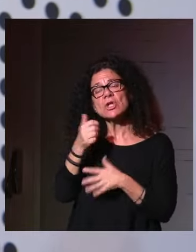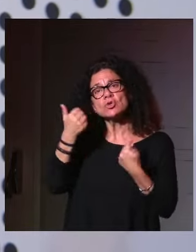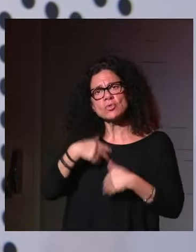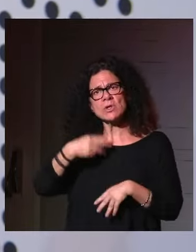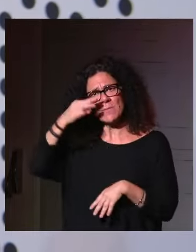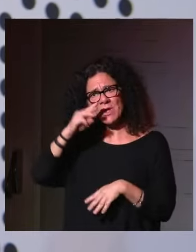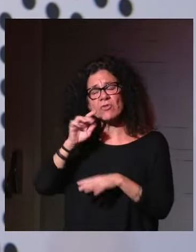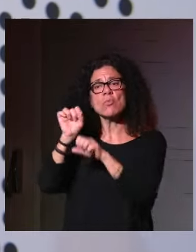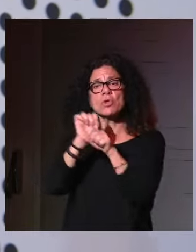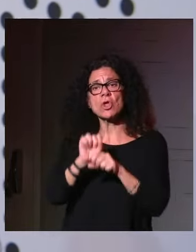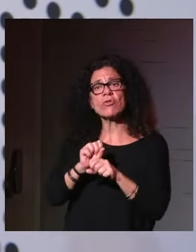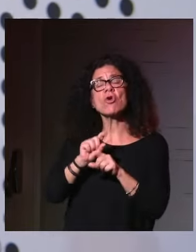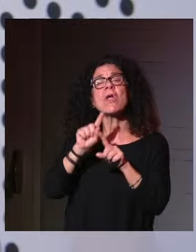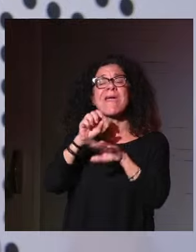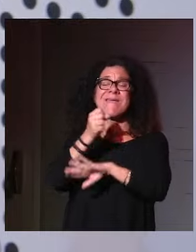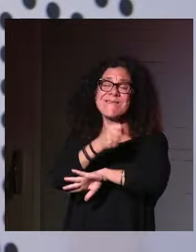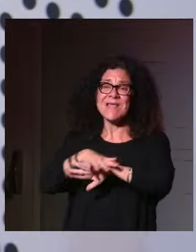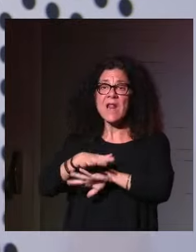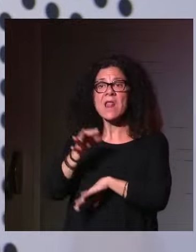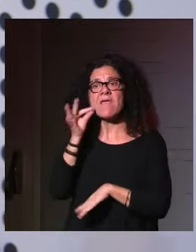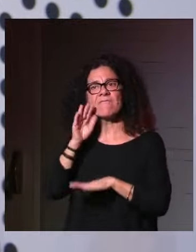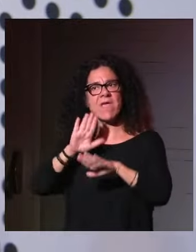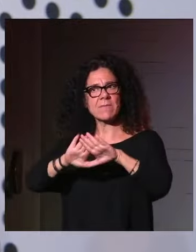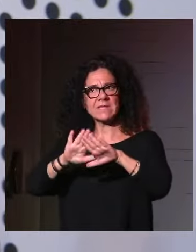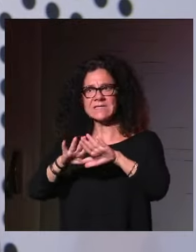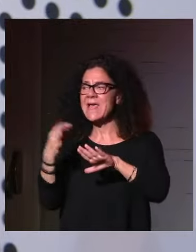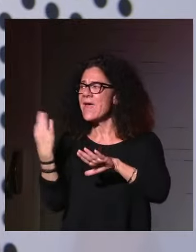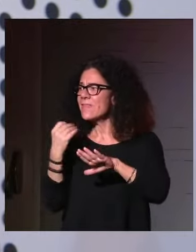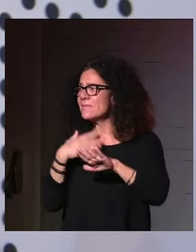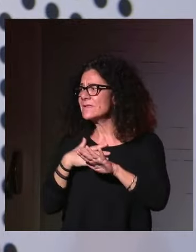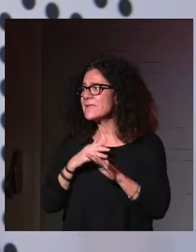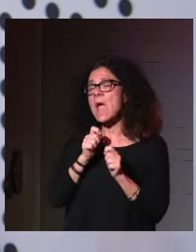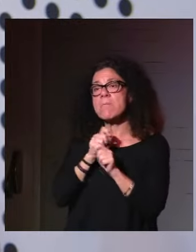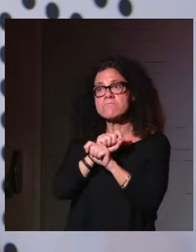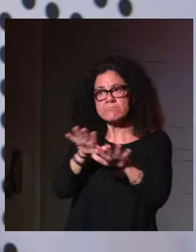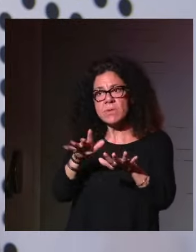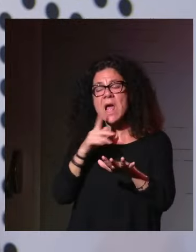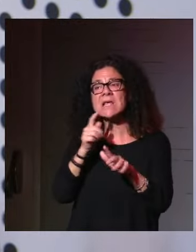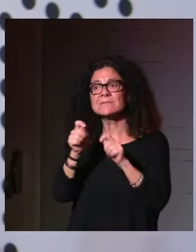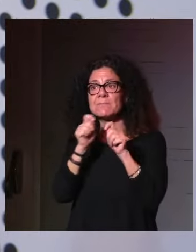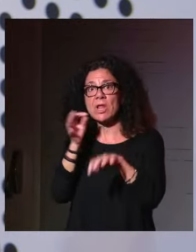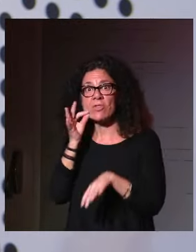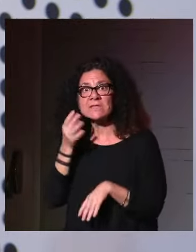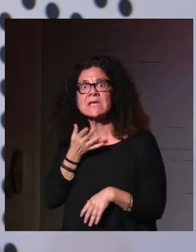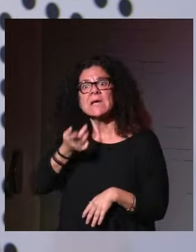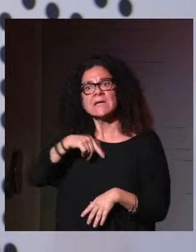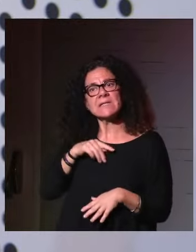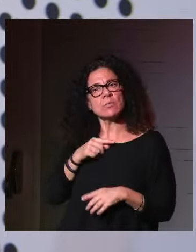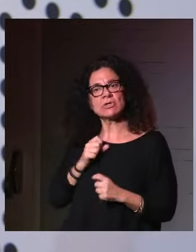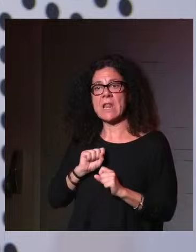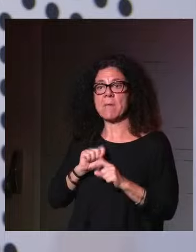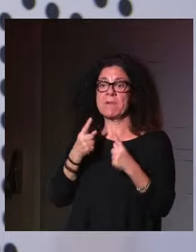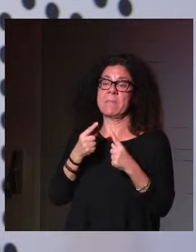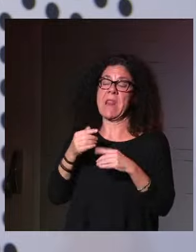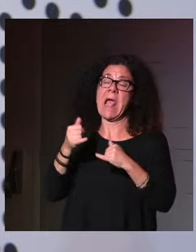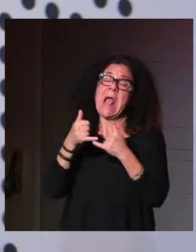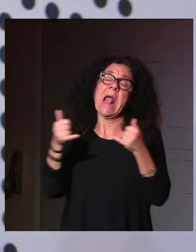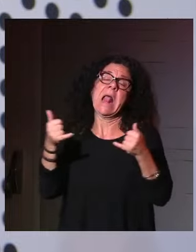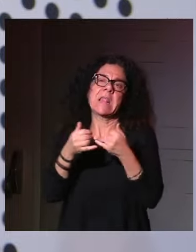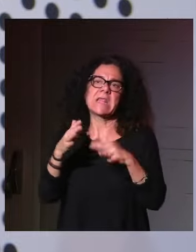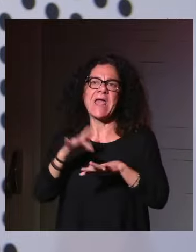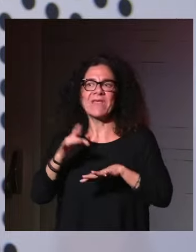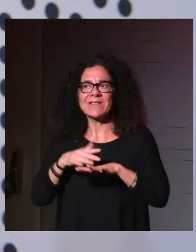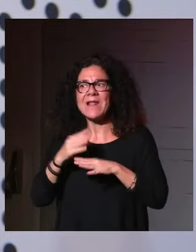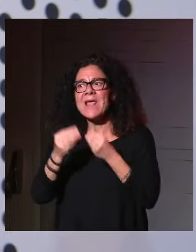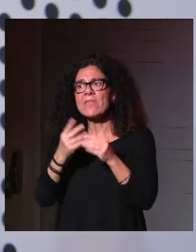protección integral feminista es necesario que sea llevada a las periodistas que estamos en la primera línea digital y hacer una